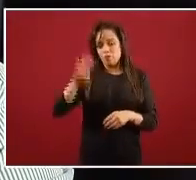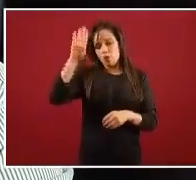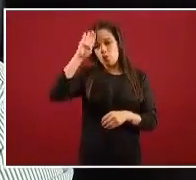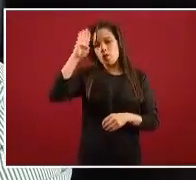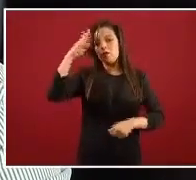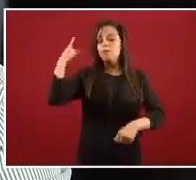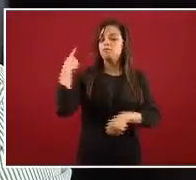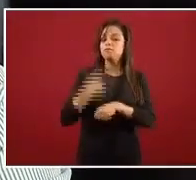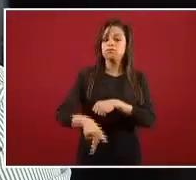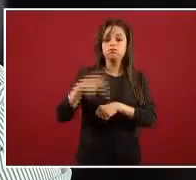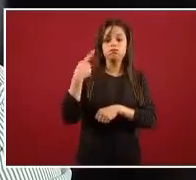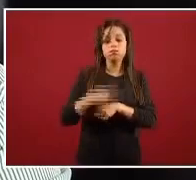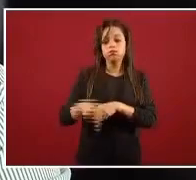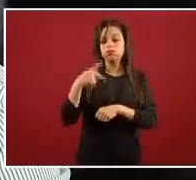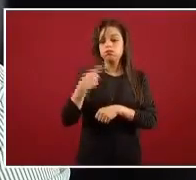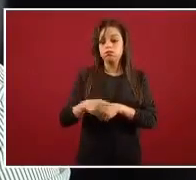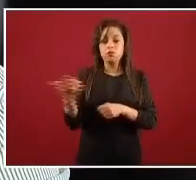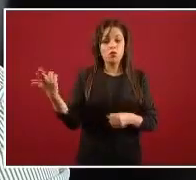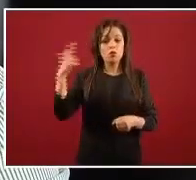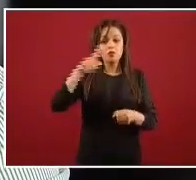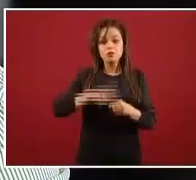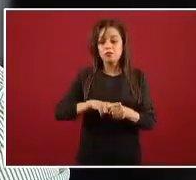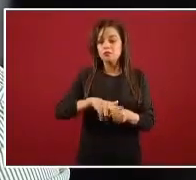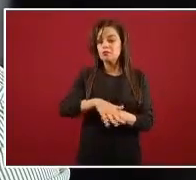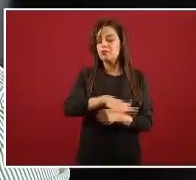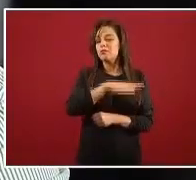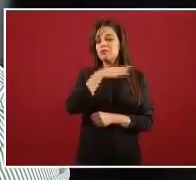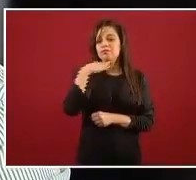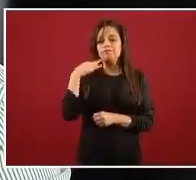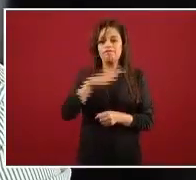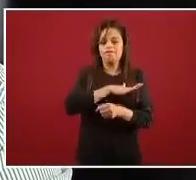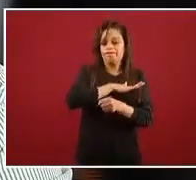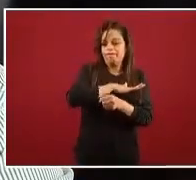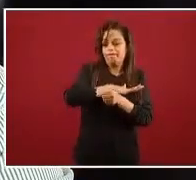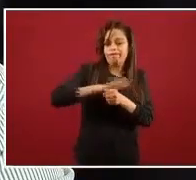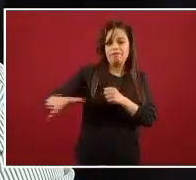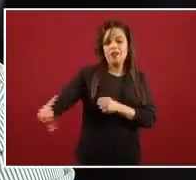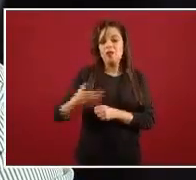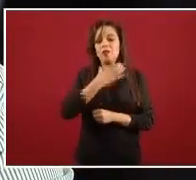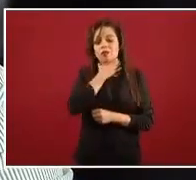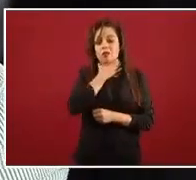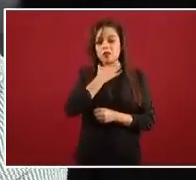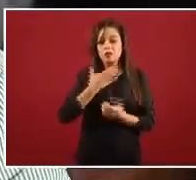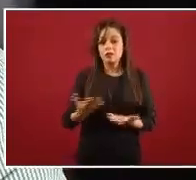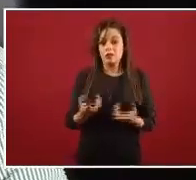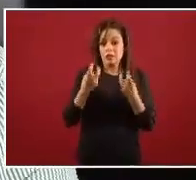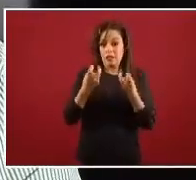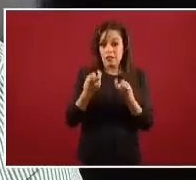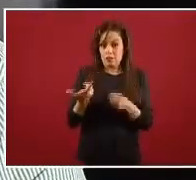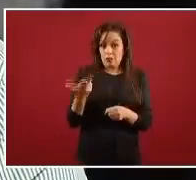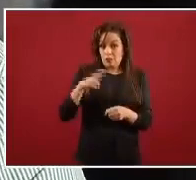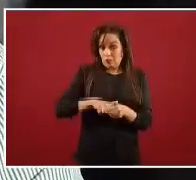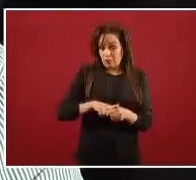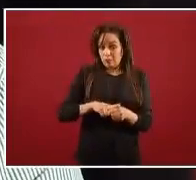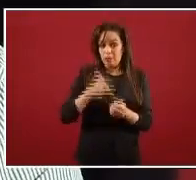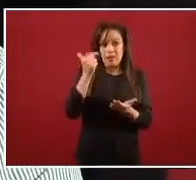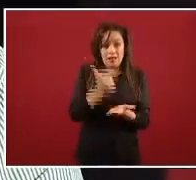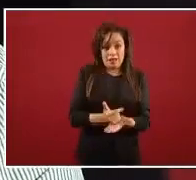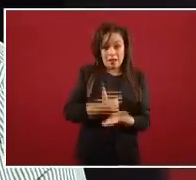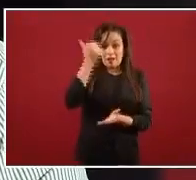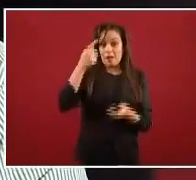de que se saturen los hospitales. Y la saturación de hospitales con casos